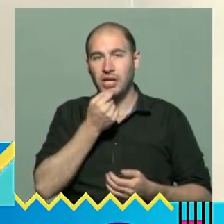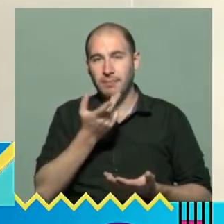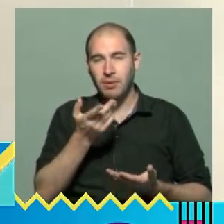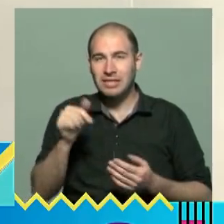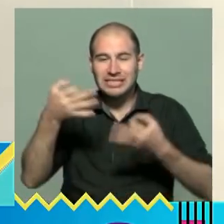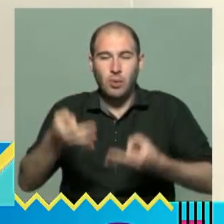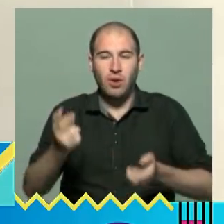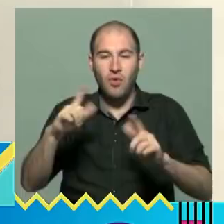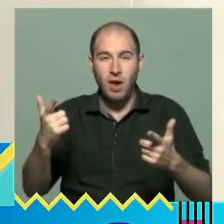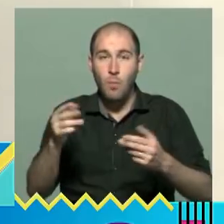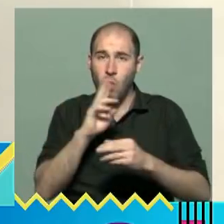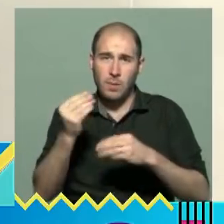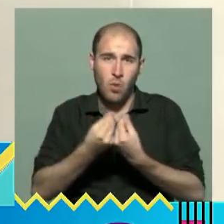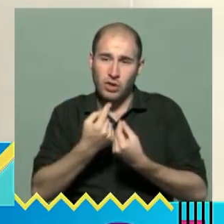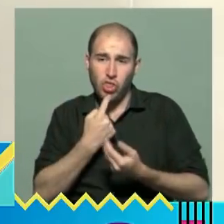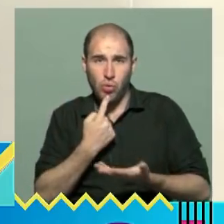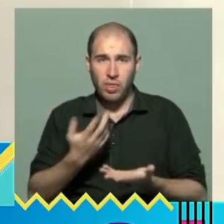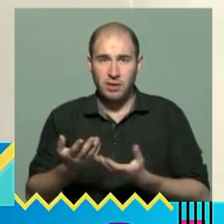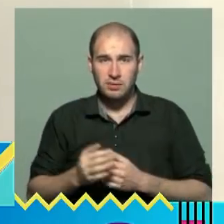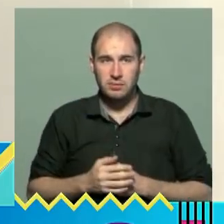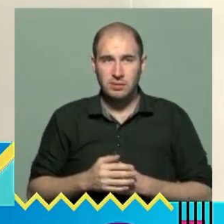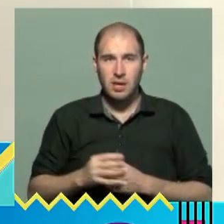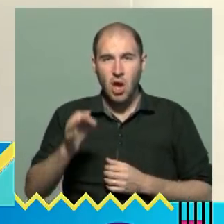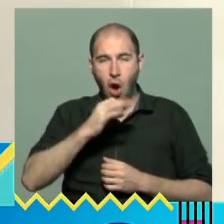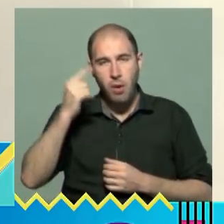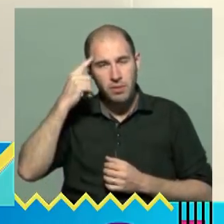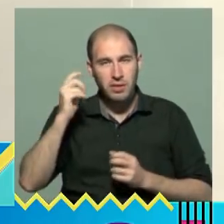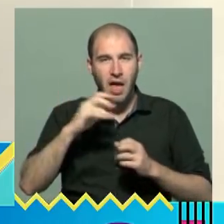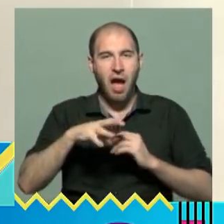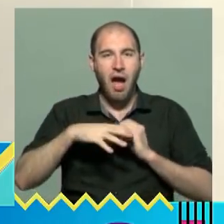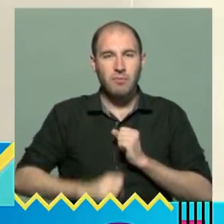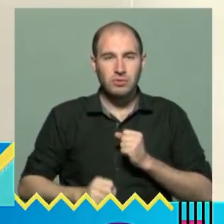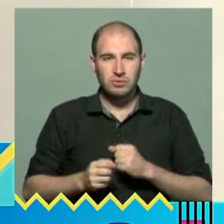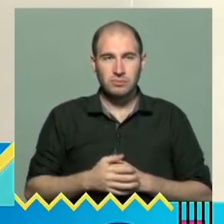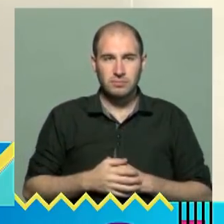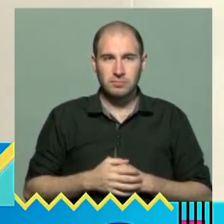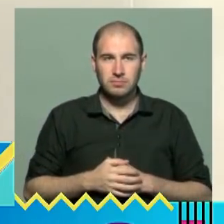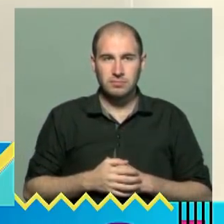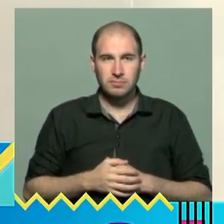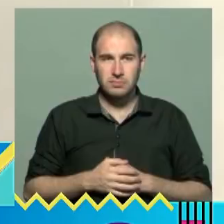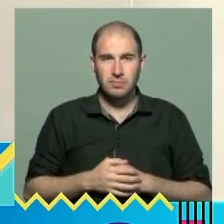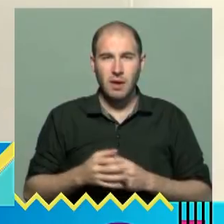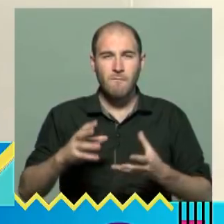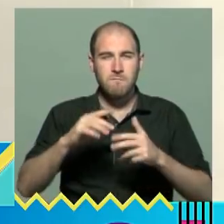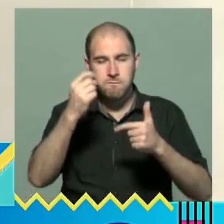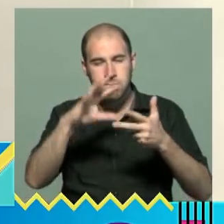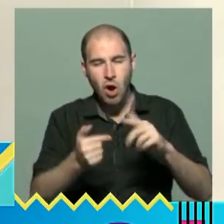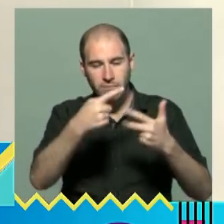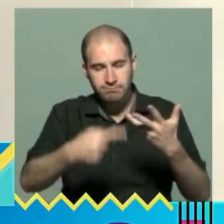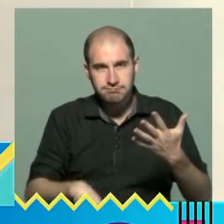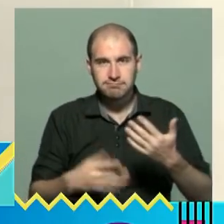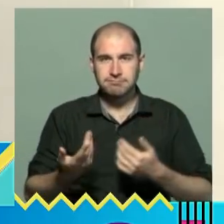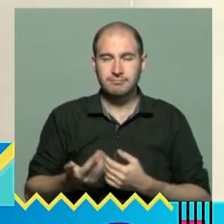esté segura, porque un montón de mujeres no están seguras, y la visión que existe del aborto, los métodos, las